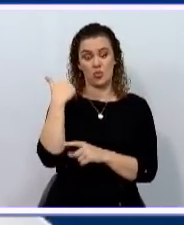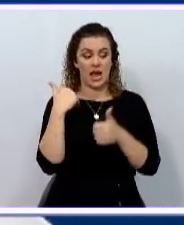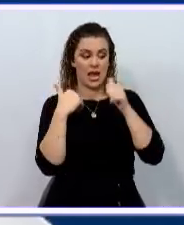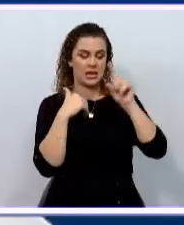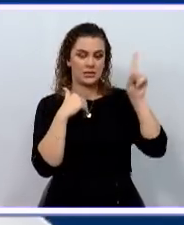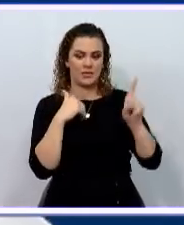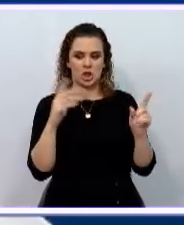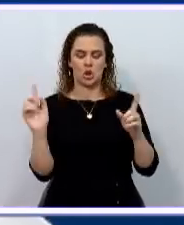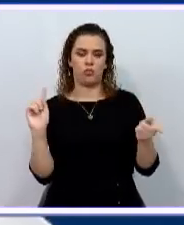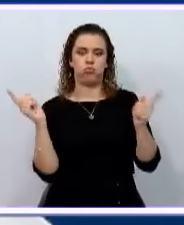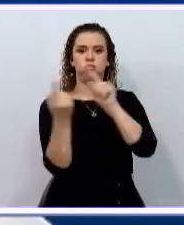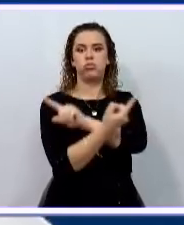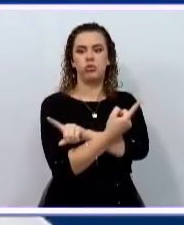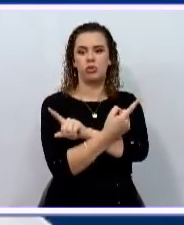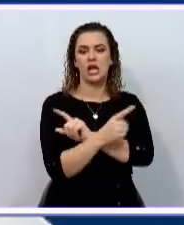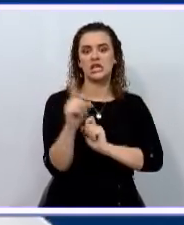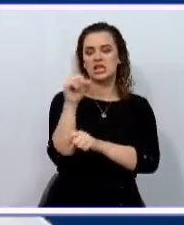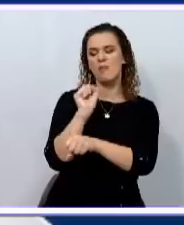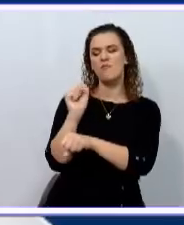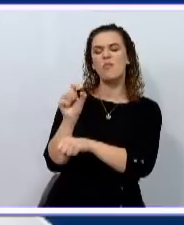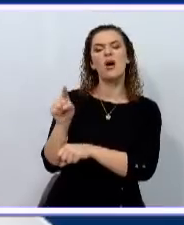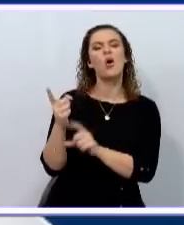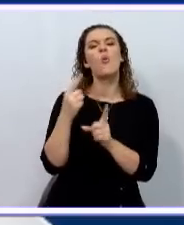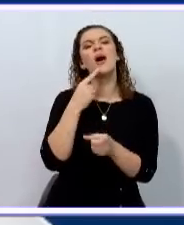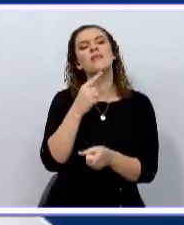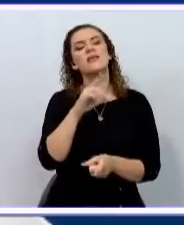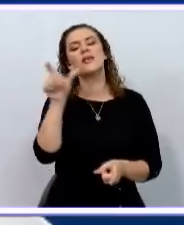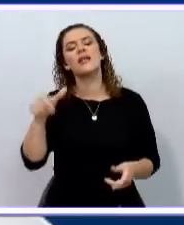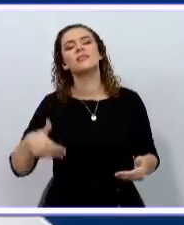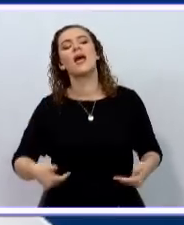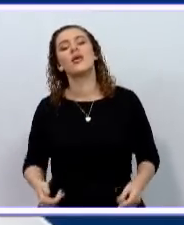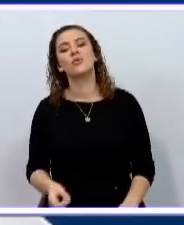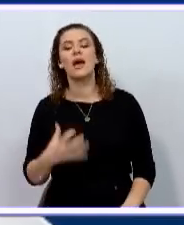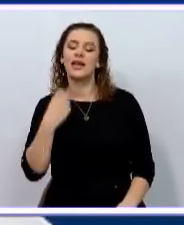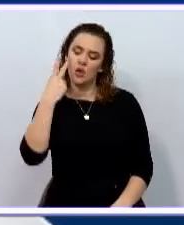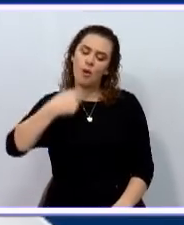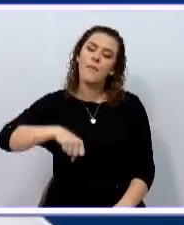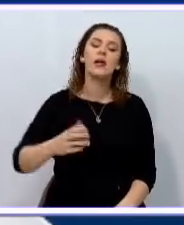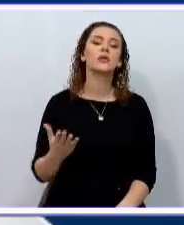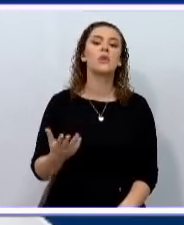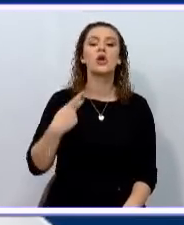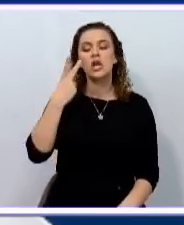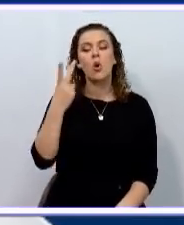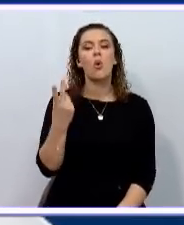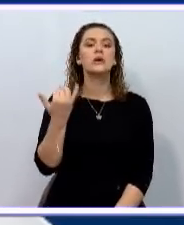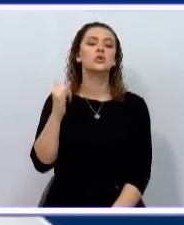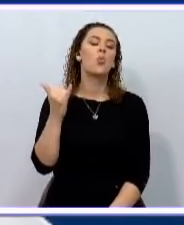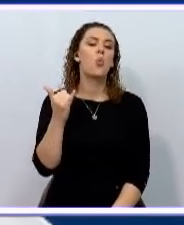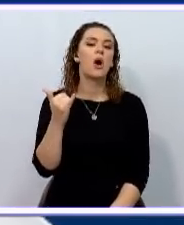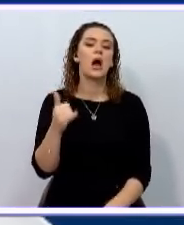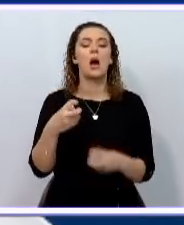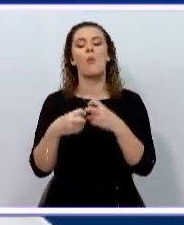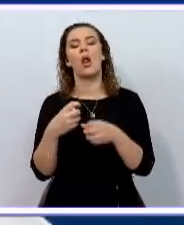tuvo ayer en el morera y que Saprissa le remonte esto qué decís de carevick Quiero ver el partido Quiero ver si no fueron jugadas